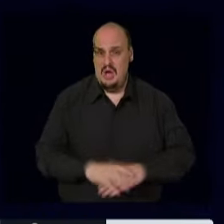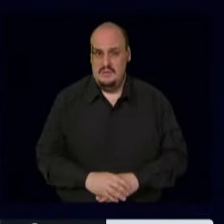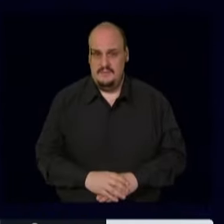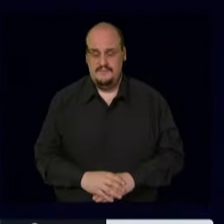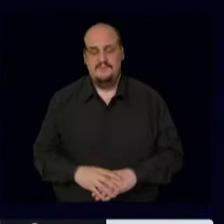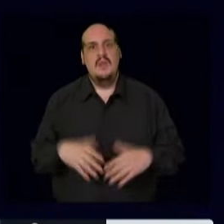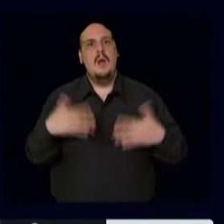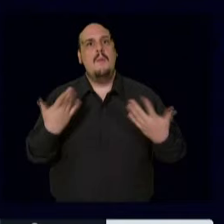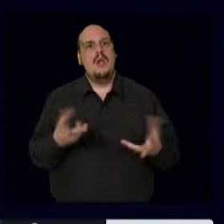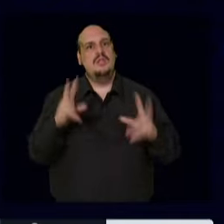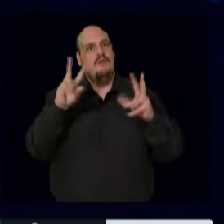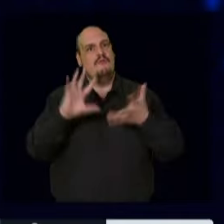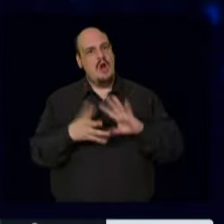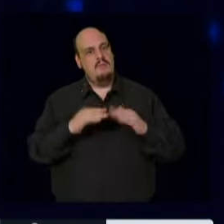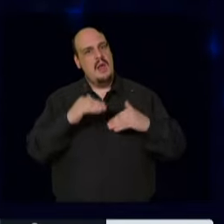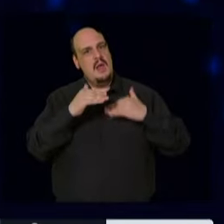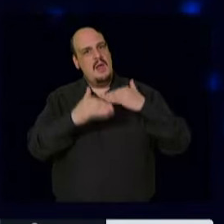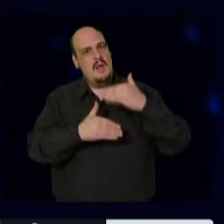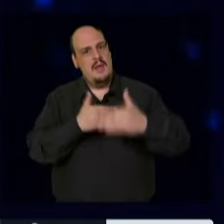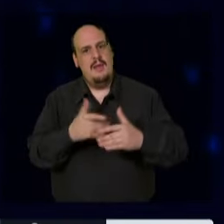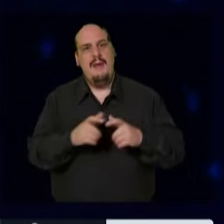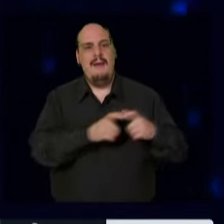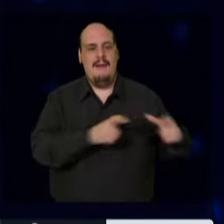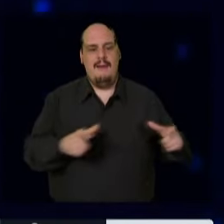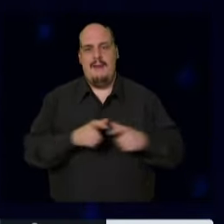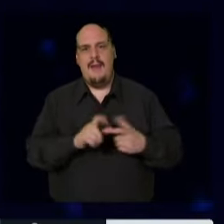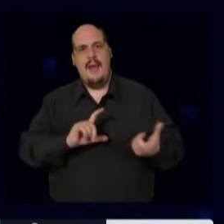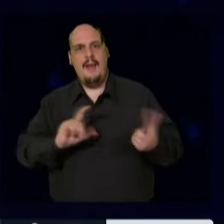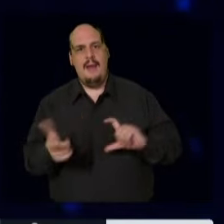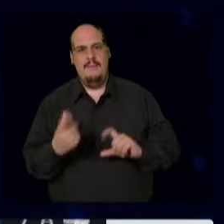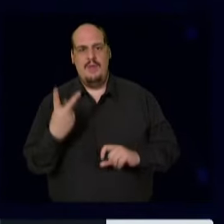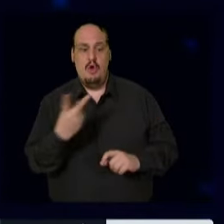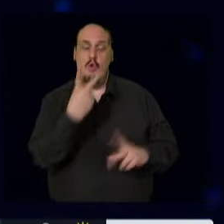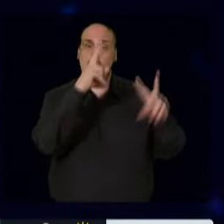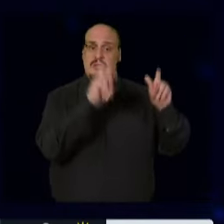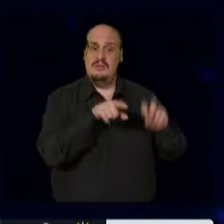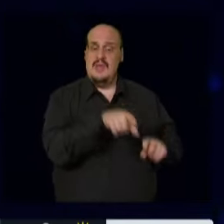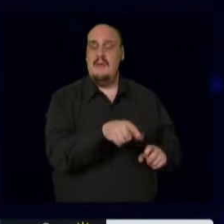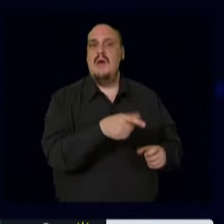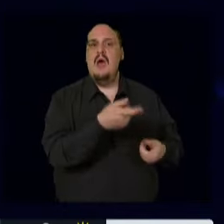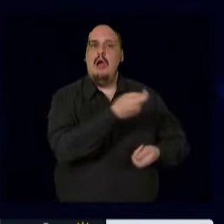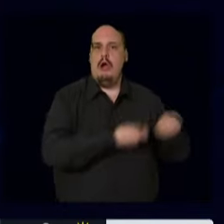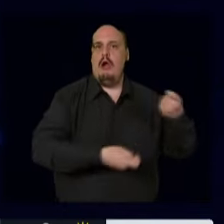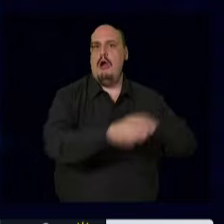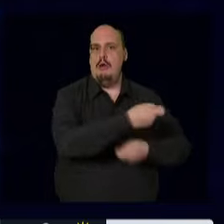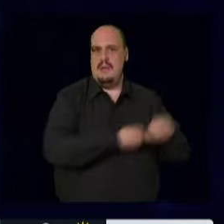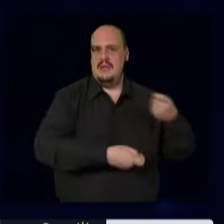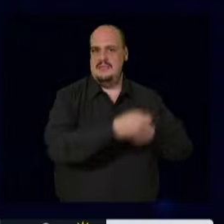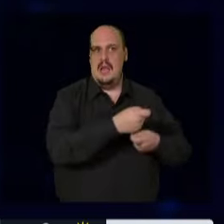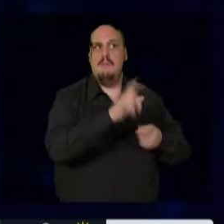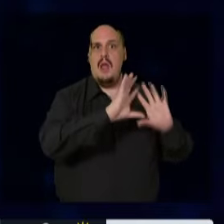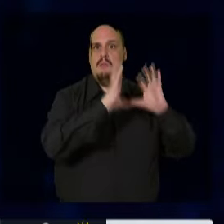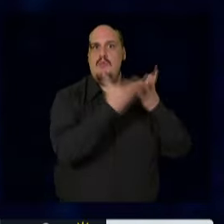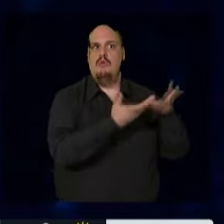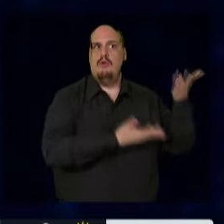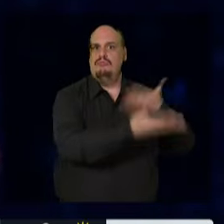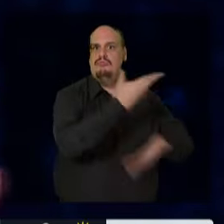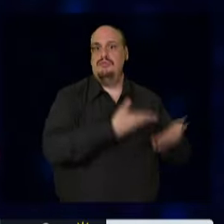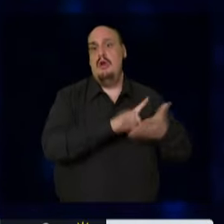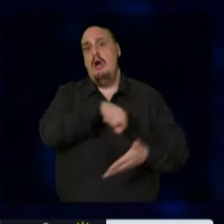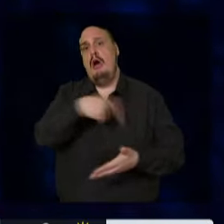transición hay que tener 2 tipos de cambio. Tipo de cambio comercial competitivo y tipo de cambio libre.